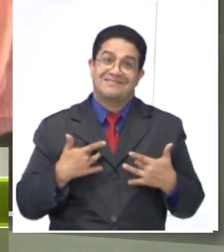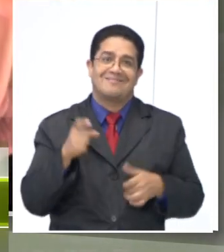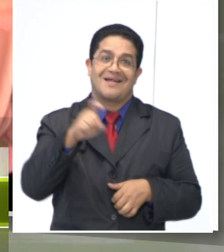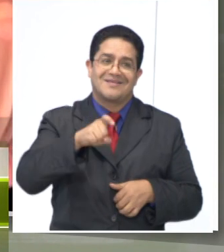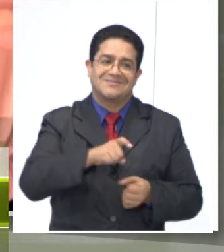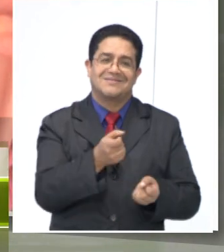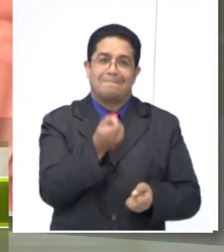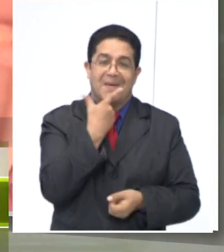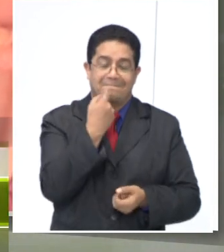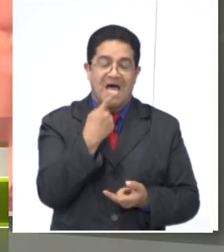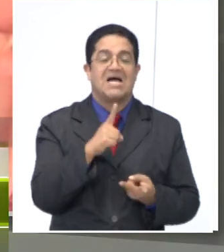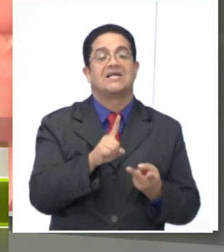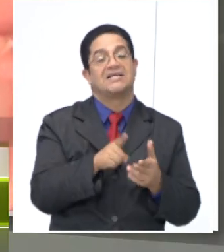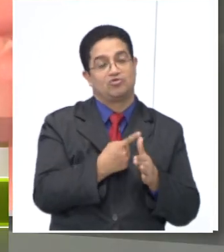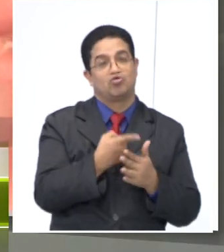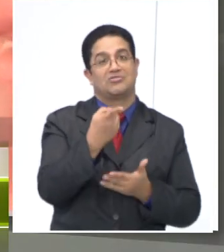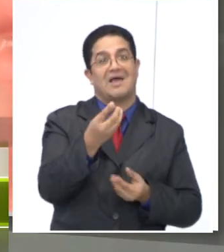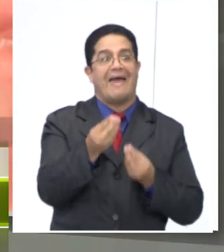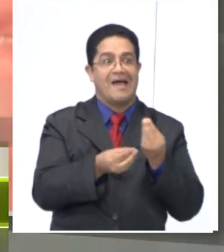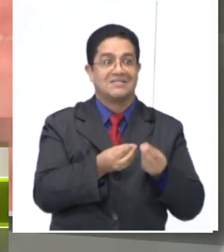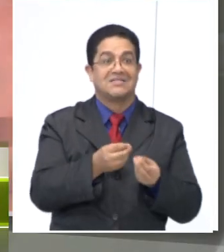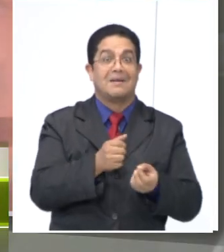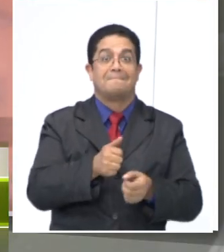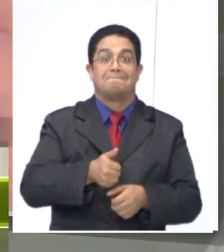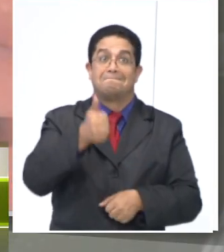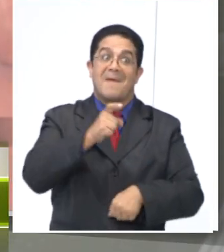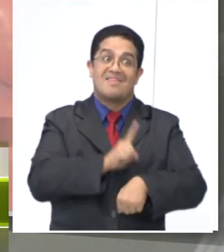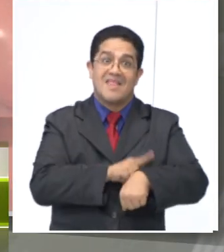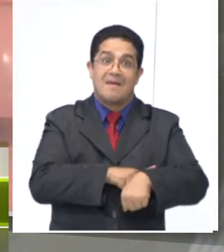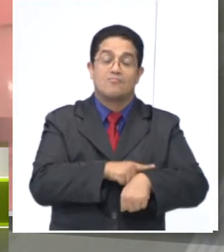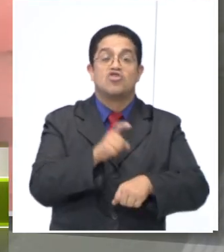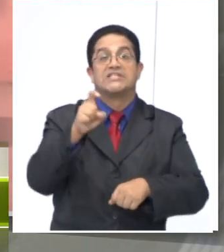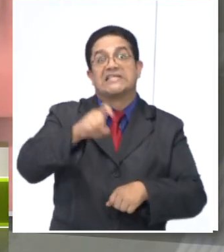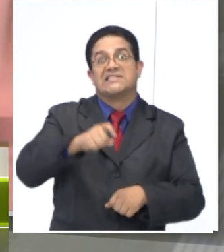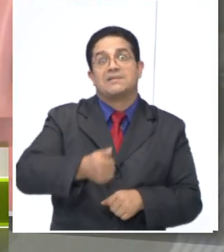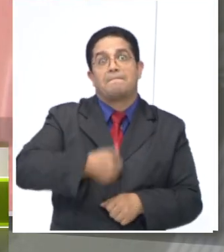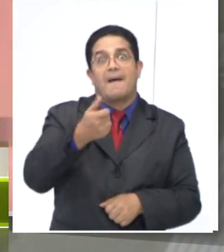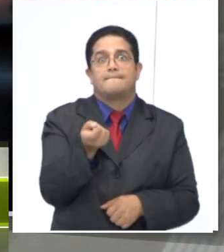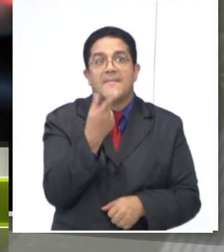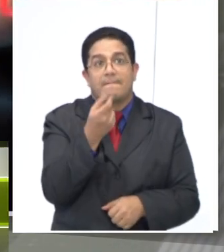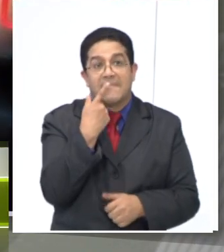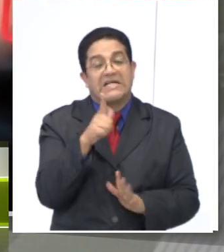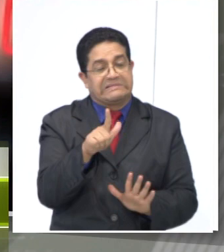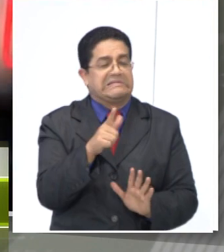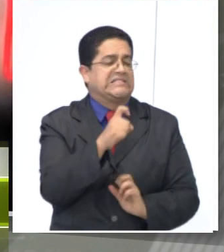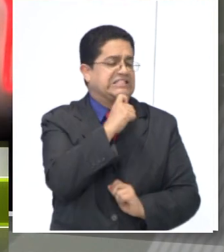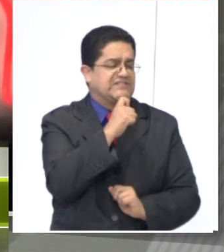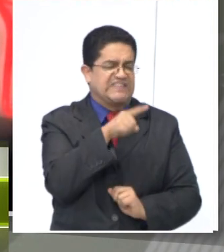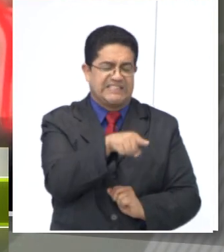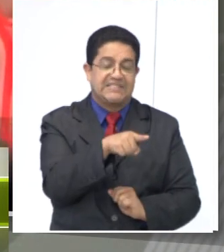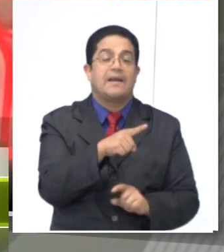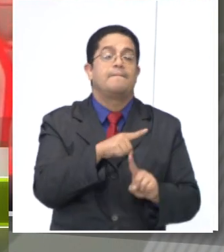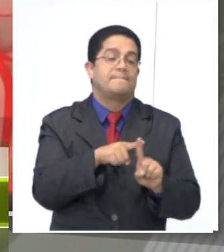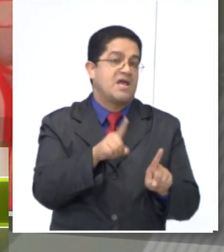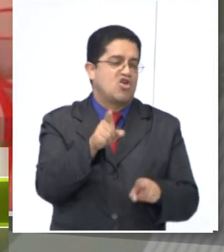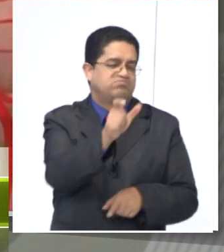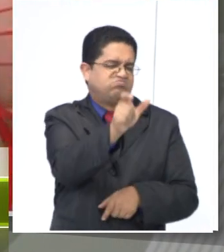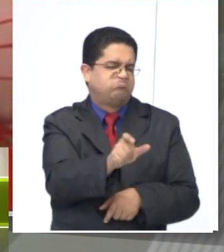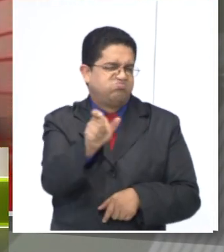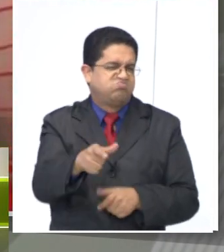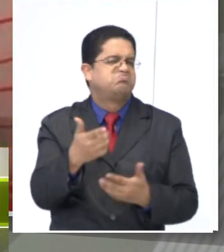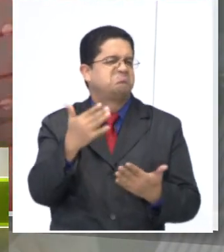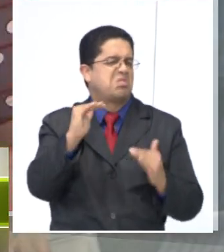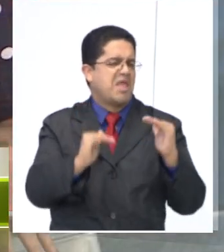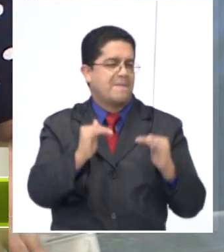ese mecanismo de habituación genera que mientras más tiempo pasa, más dosis se necesita en algunos pacientes. Eso es complicado, pero siempre hay que individualizar al paciente y ver.